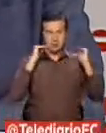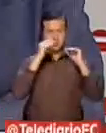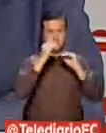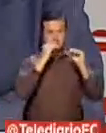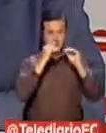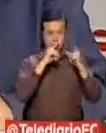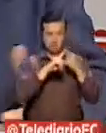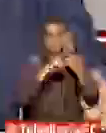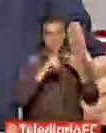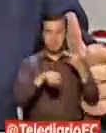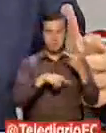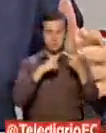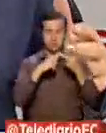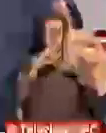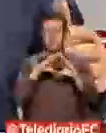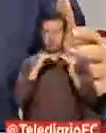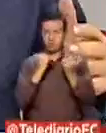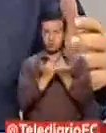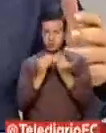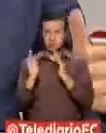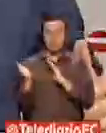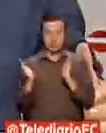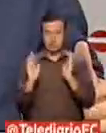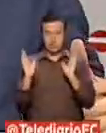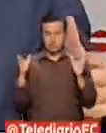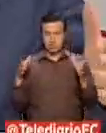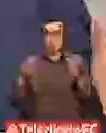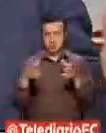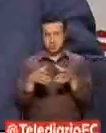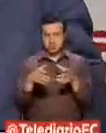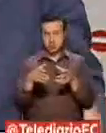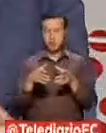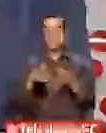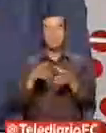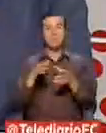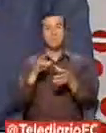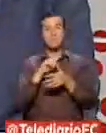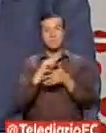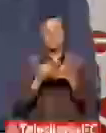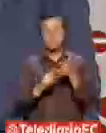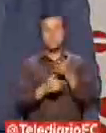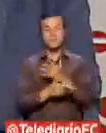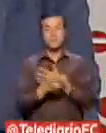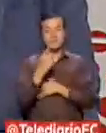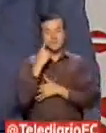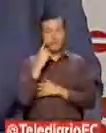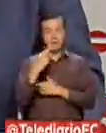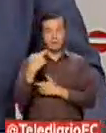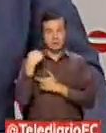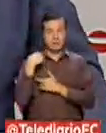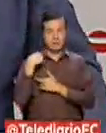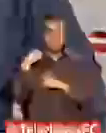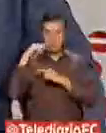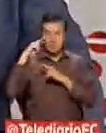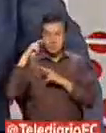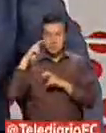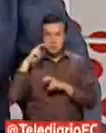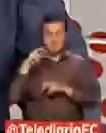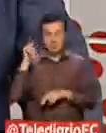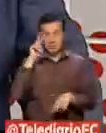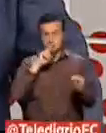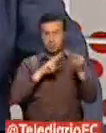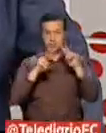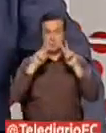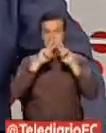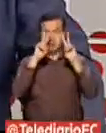pero también es parte de la Comisión Especial Ocasional Multipartidista encargada de analizar